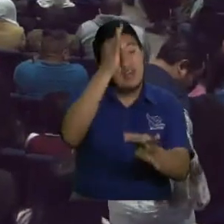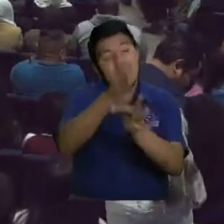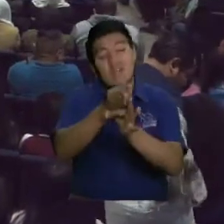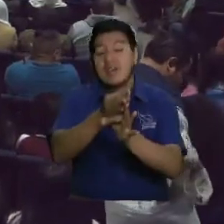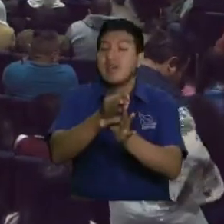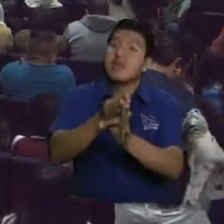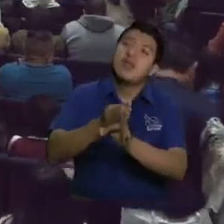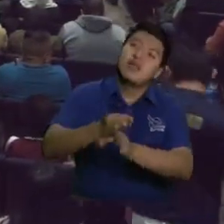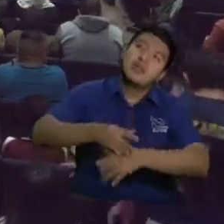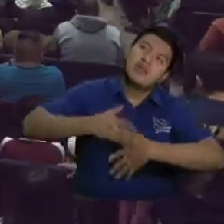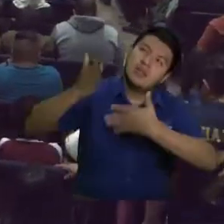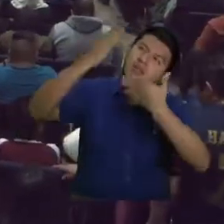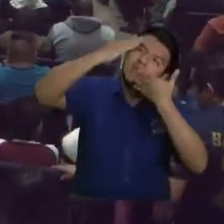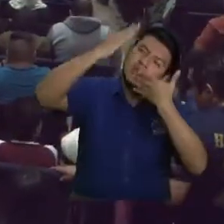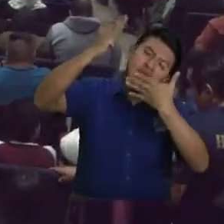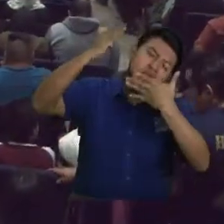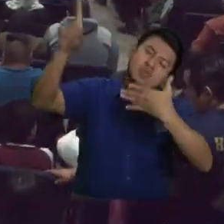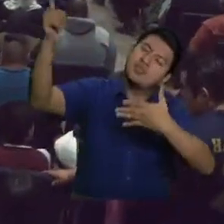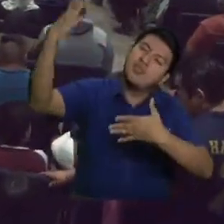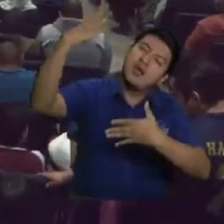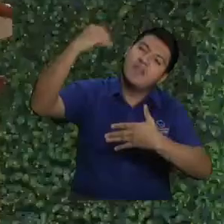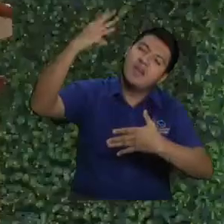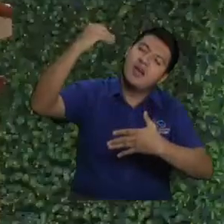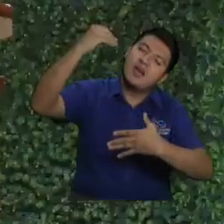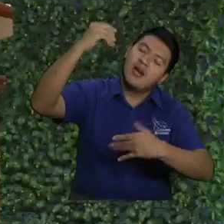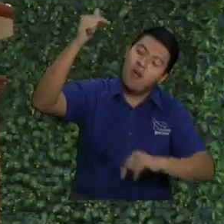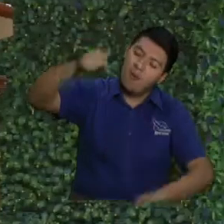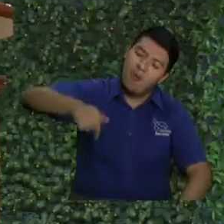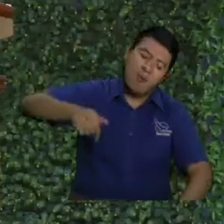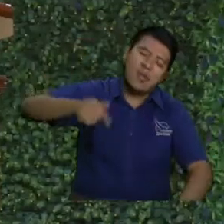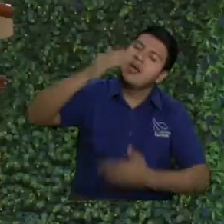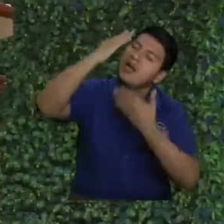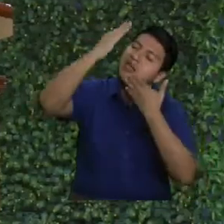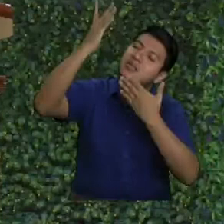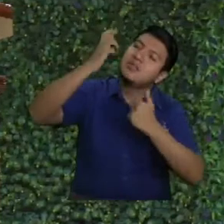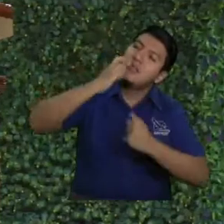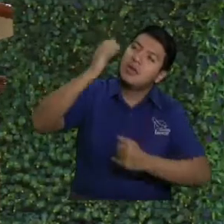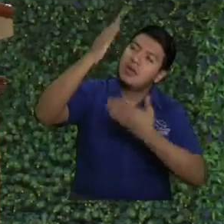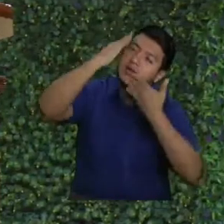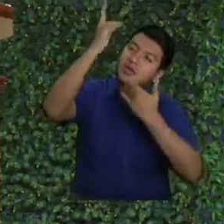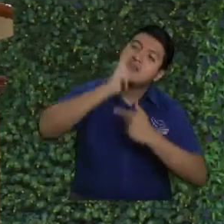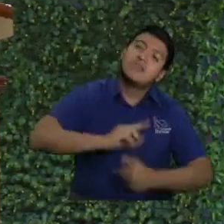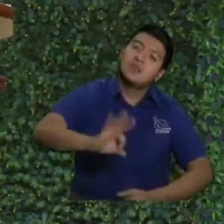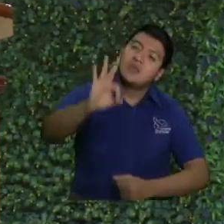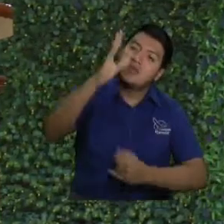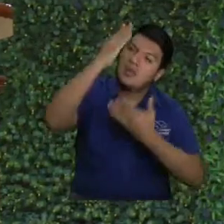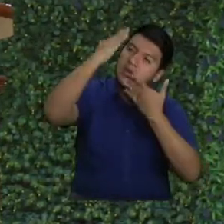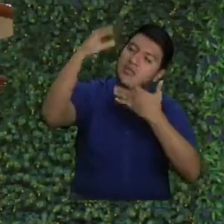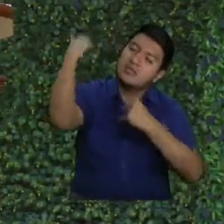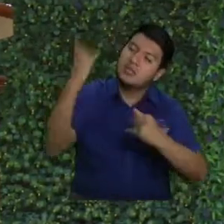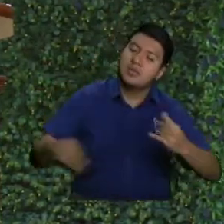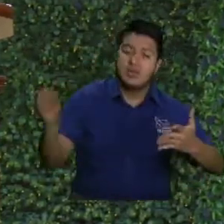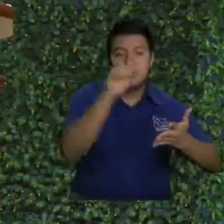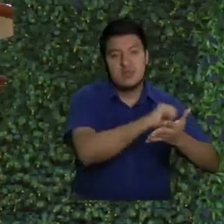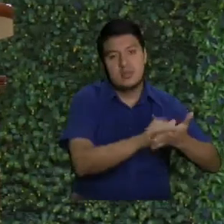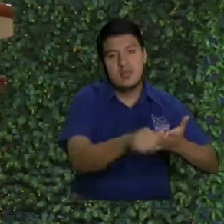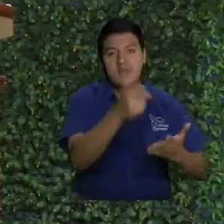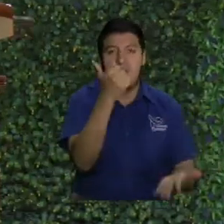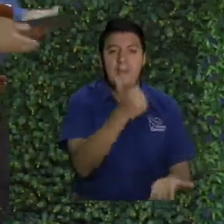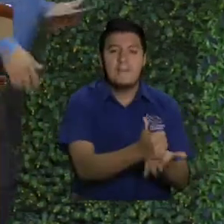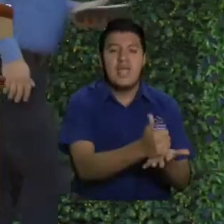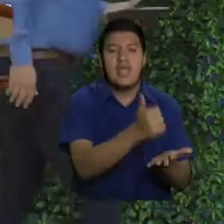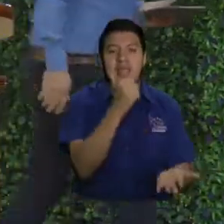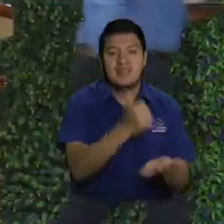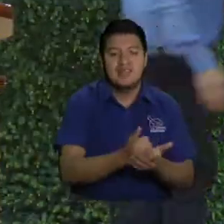te damos gracias porque sabemos que nos vas a hablar hoy. Gracias Padre, gracias Hijo y gracias Espíritu Santo. Amén, amén